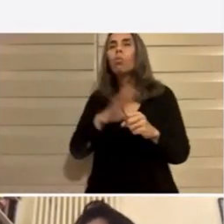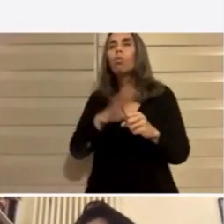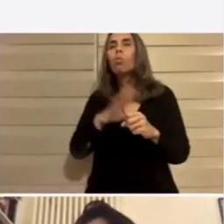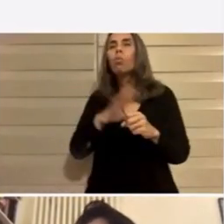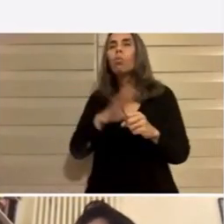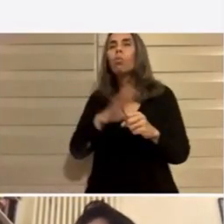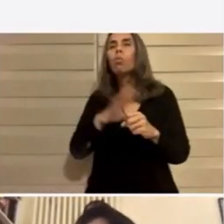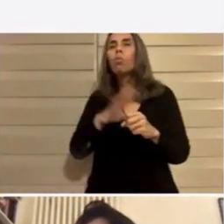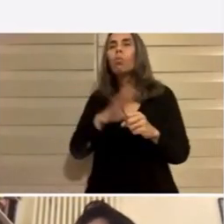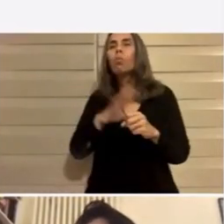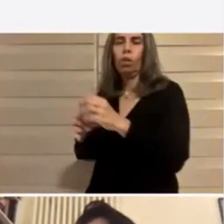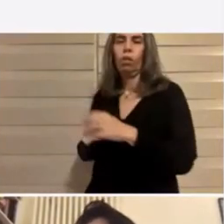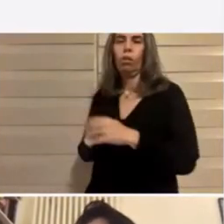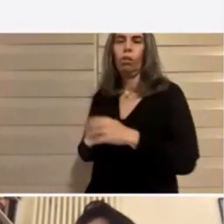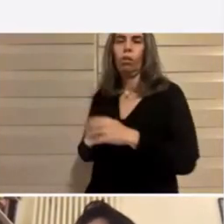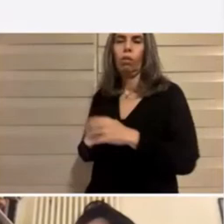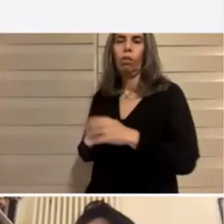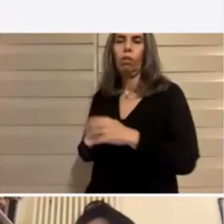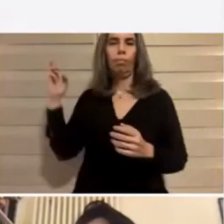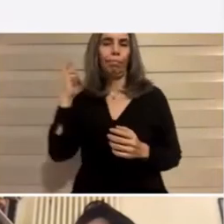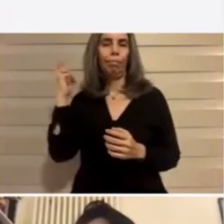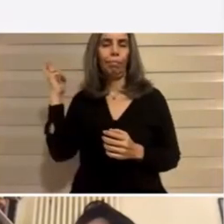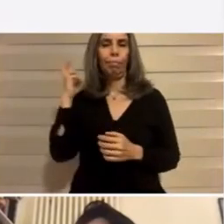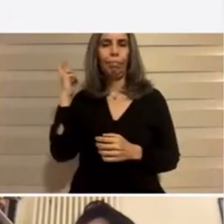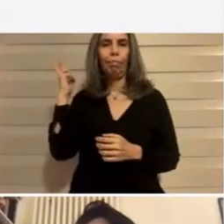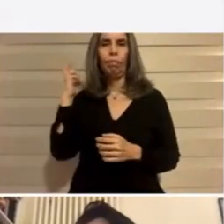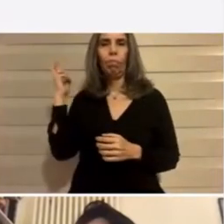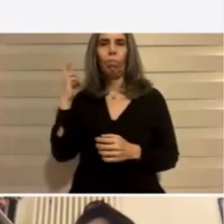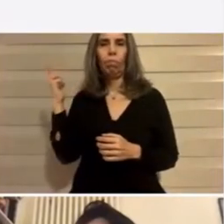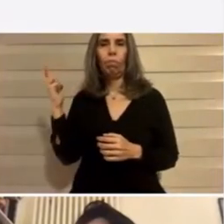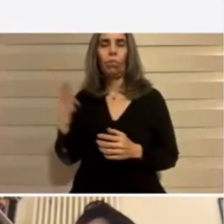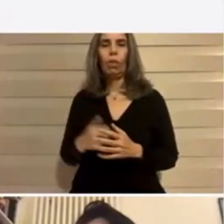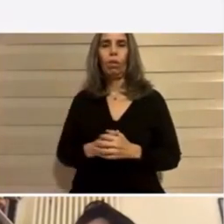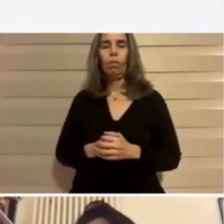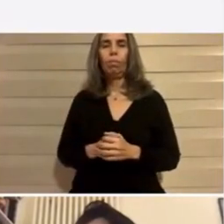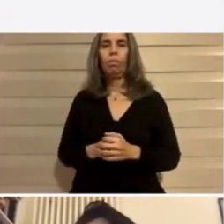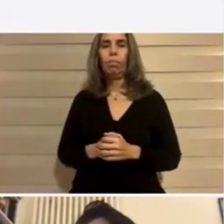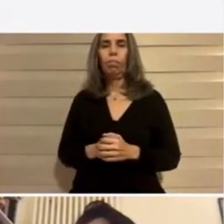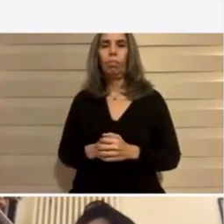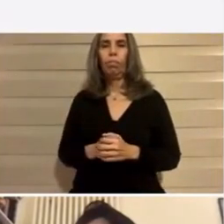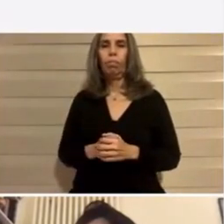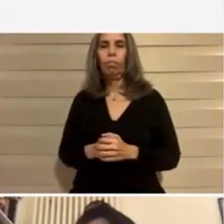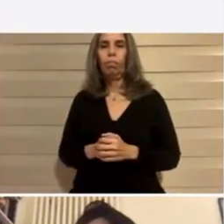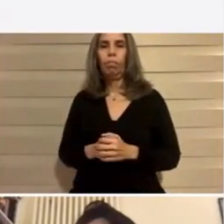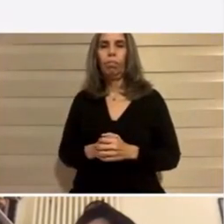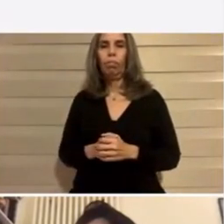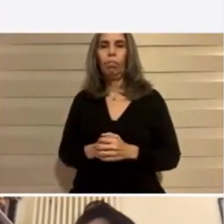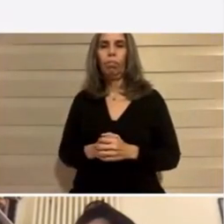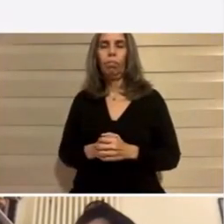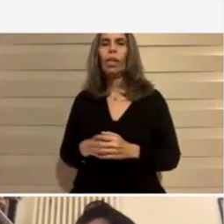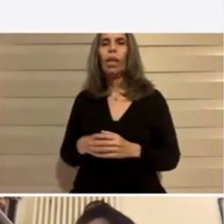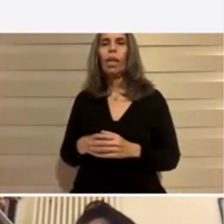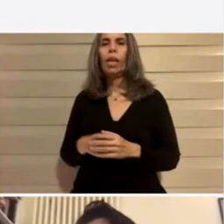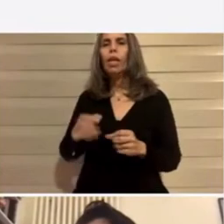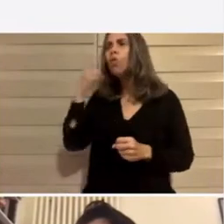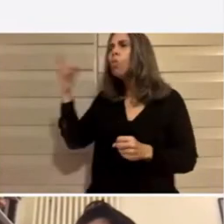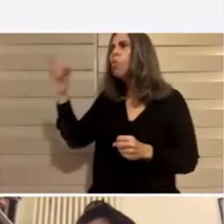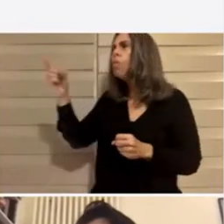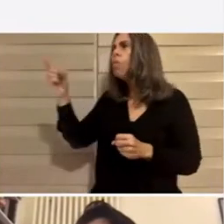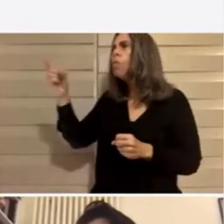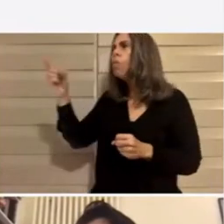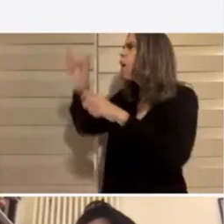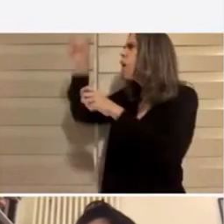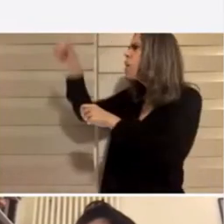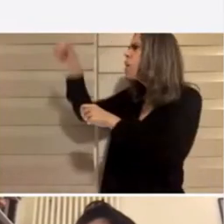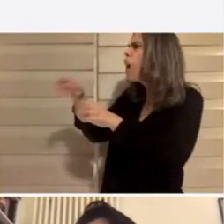podría leerse por muchos, ¿qué hay ahí? Hay nada más unas vitrinas con cosas, pues son objetos de arte que estaban en la